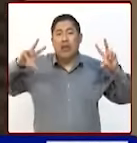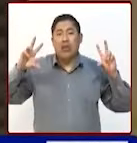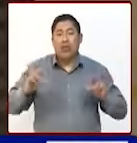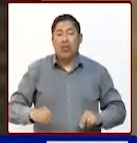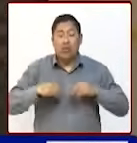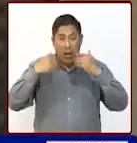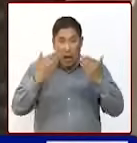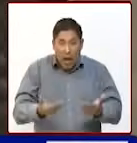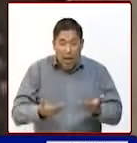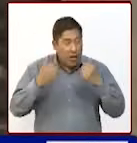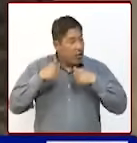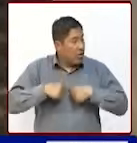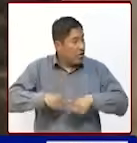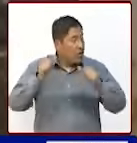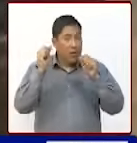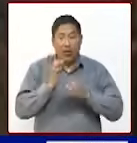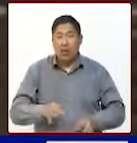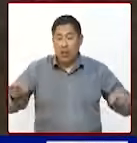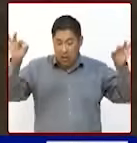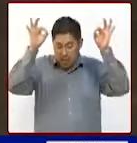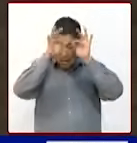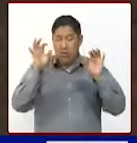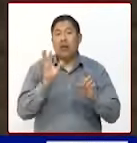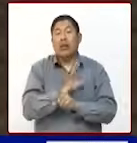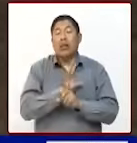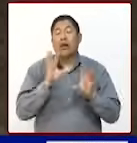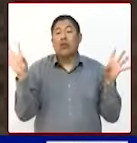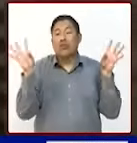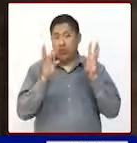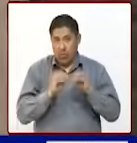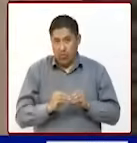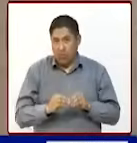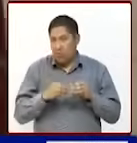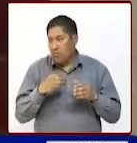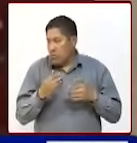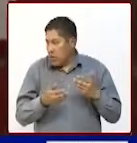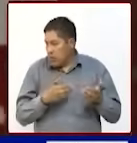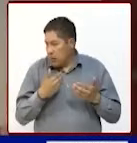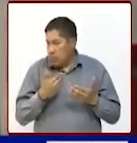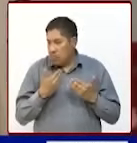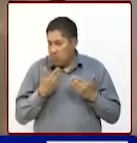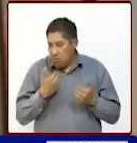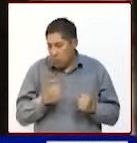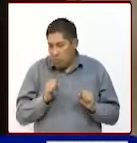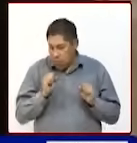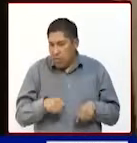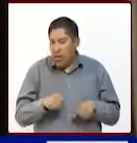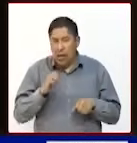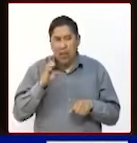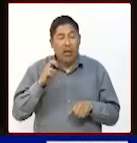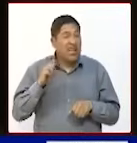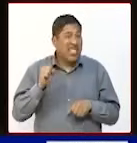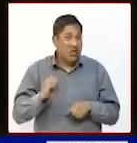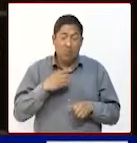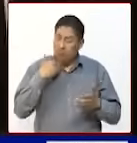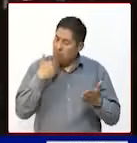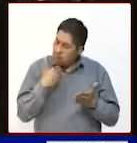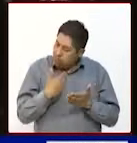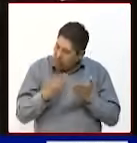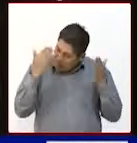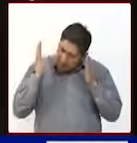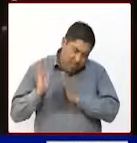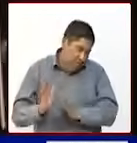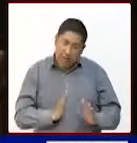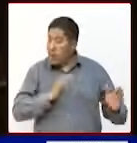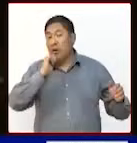que también continúan con esas importantes reuniones para que, bueno, se tenga un censo bien preparado y mañana, bueno,